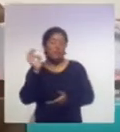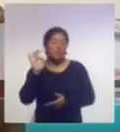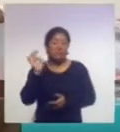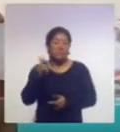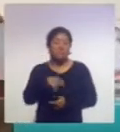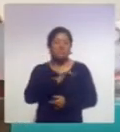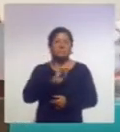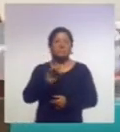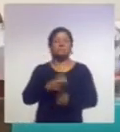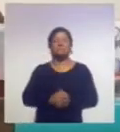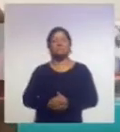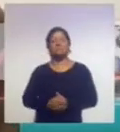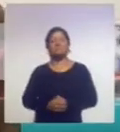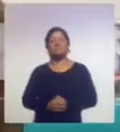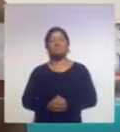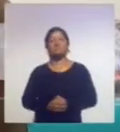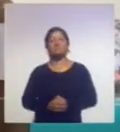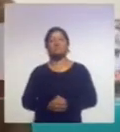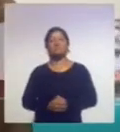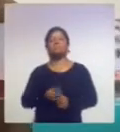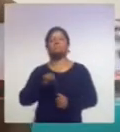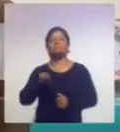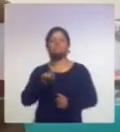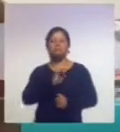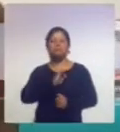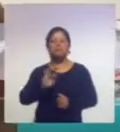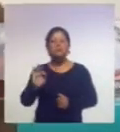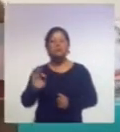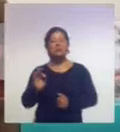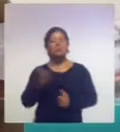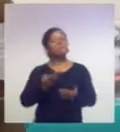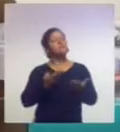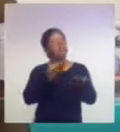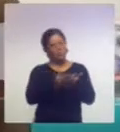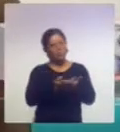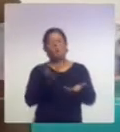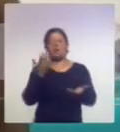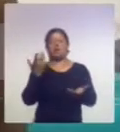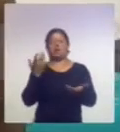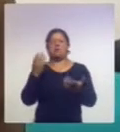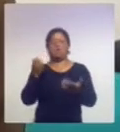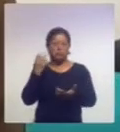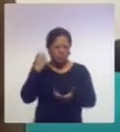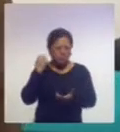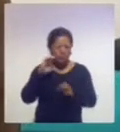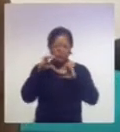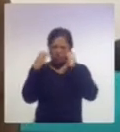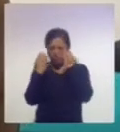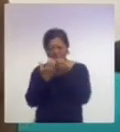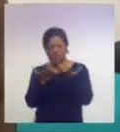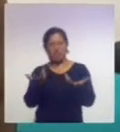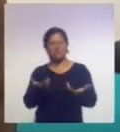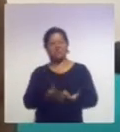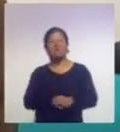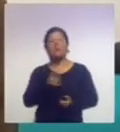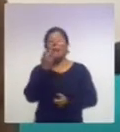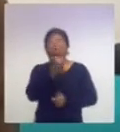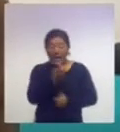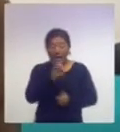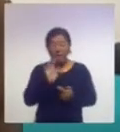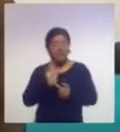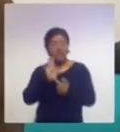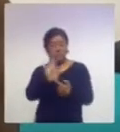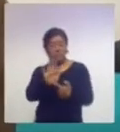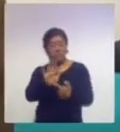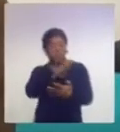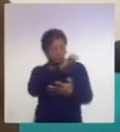la República lo puedan jalar, ¿no? Y lo puedan proponer en sus congresos, ¿no? Y ahí demostramos realmente a la